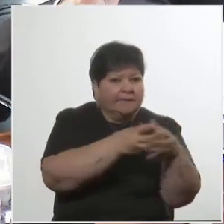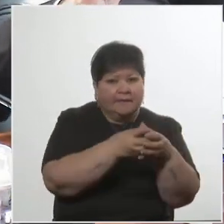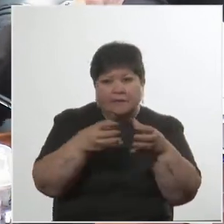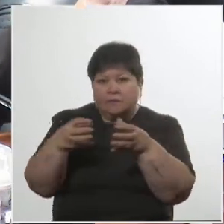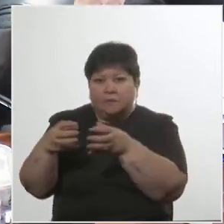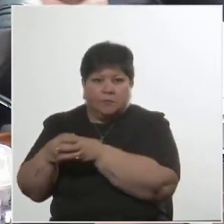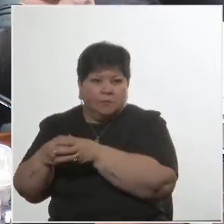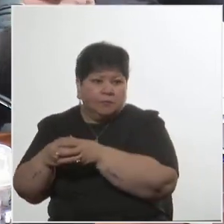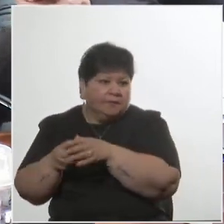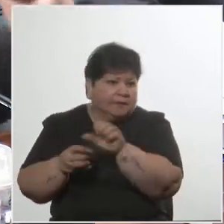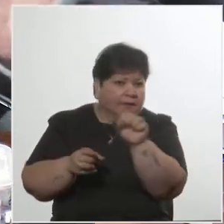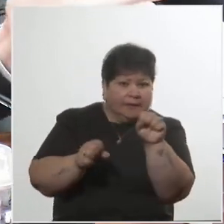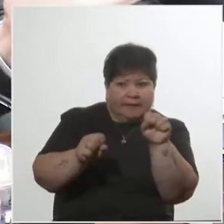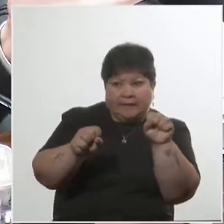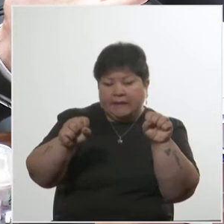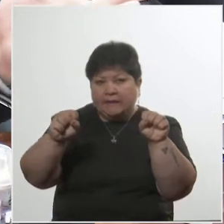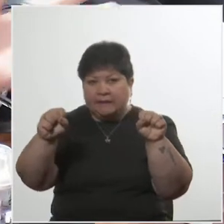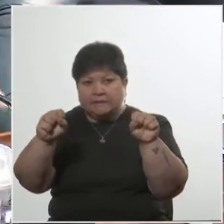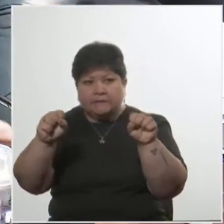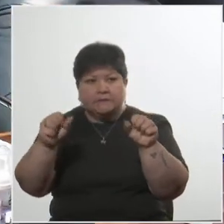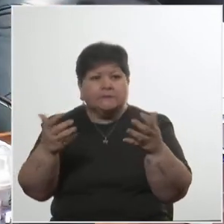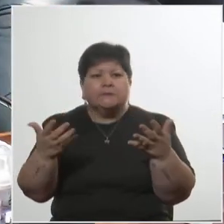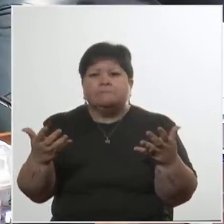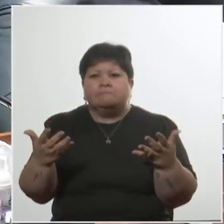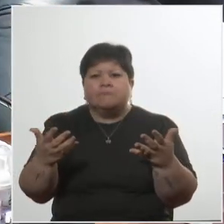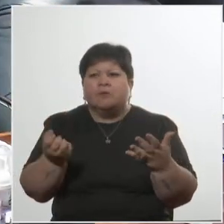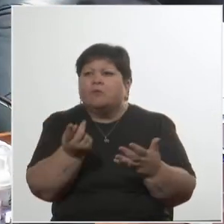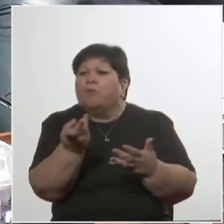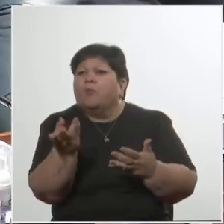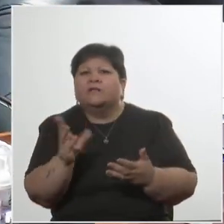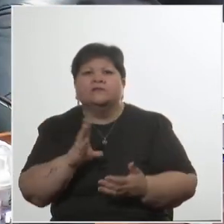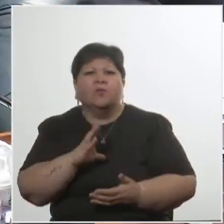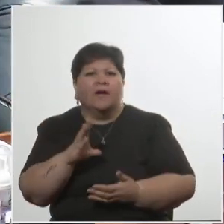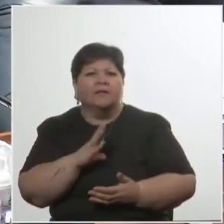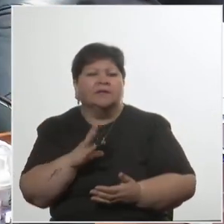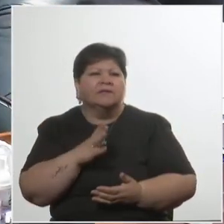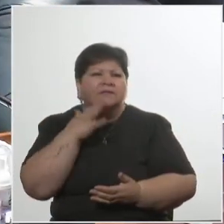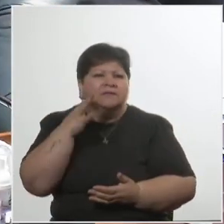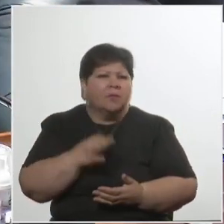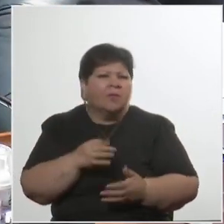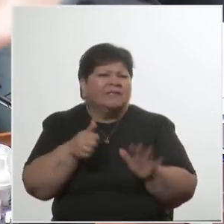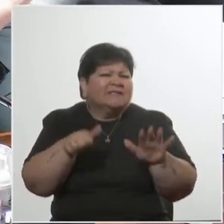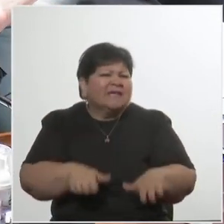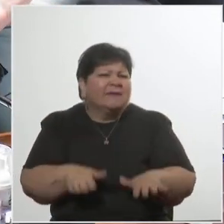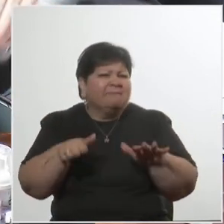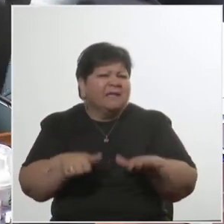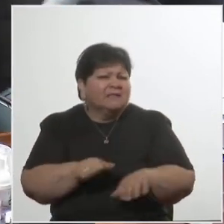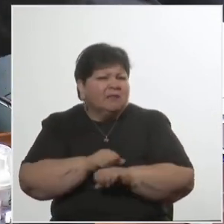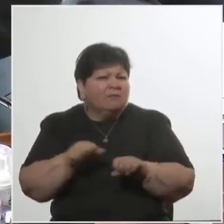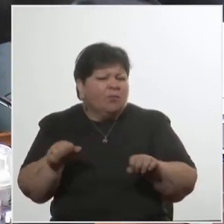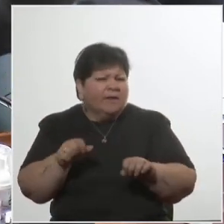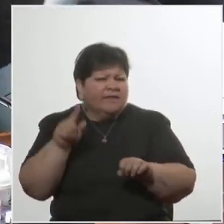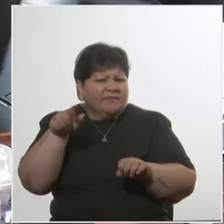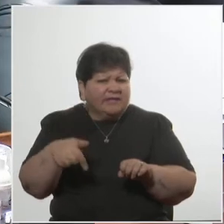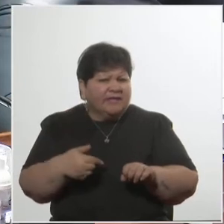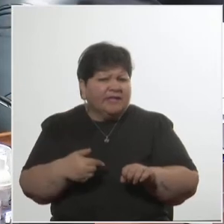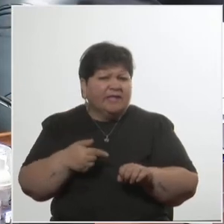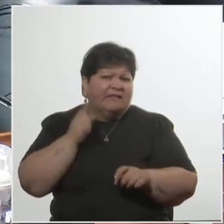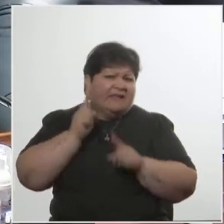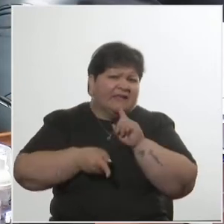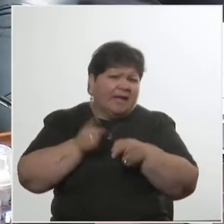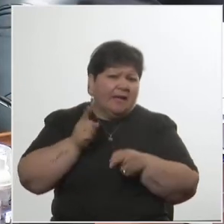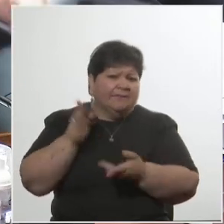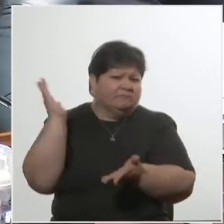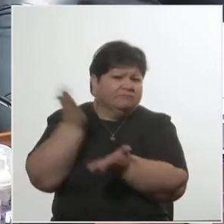signos Nadie puede determinar Cuántos son y cómo se puede asegurar que en seis meses van a se van a emitir los dictámenes